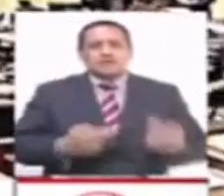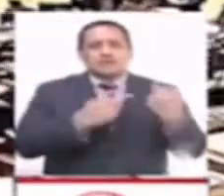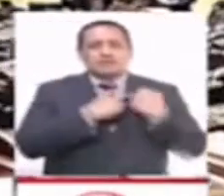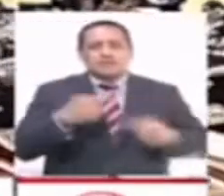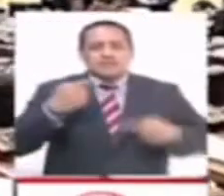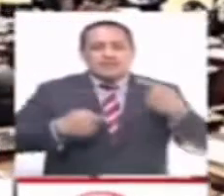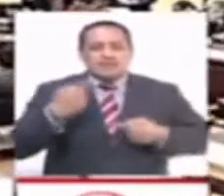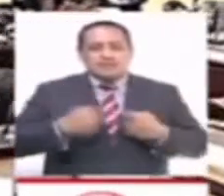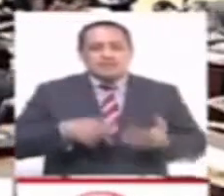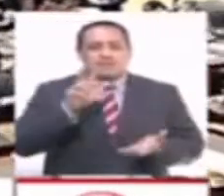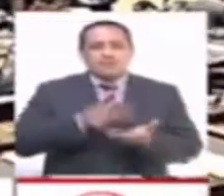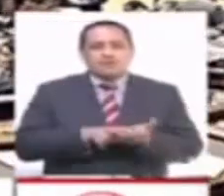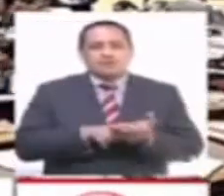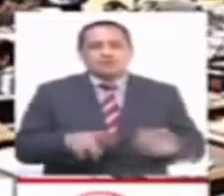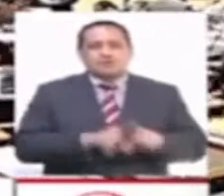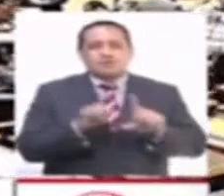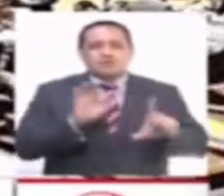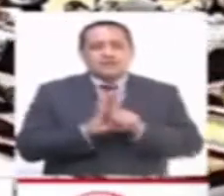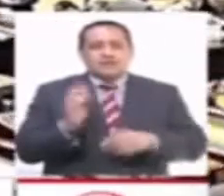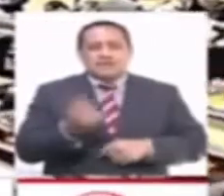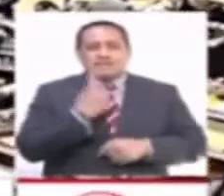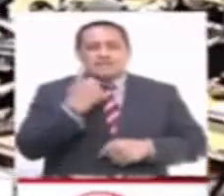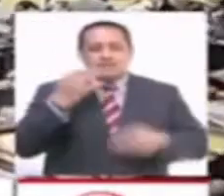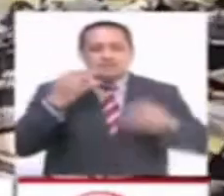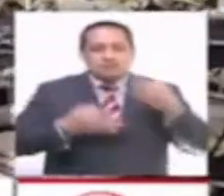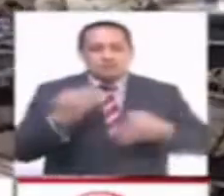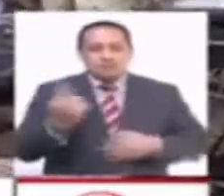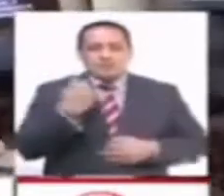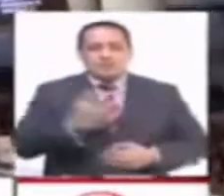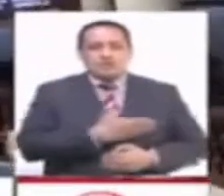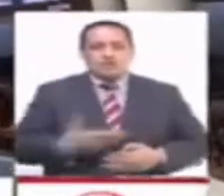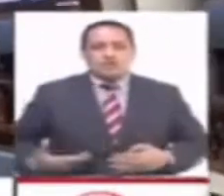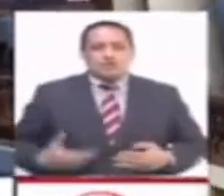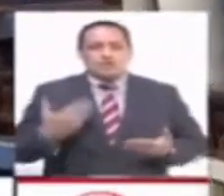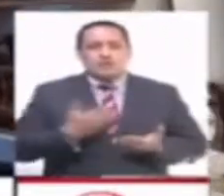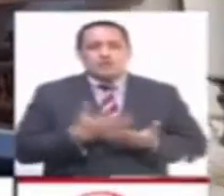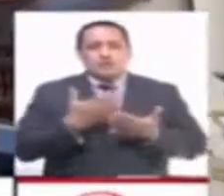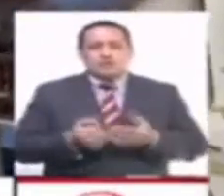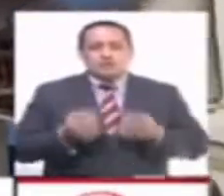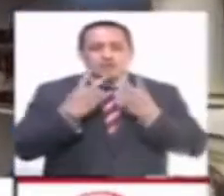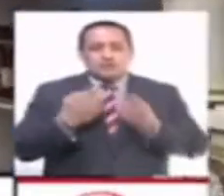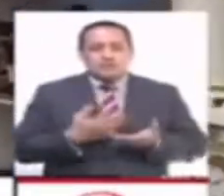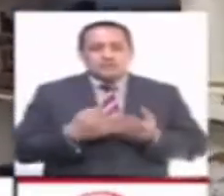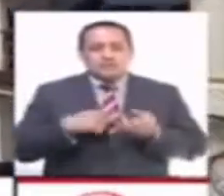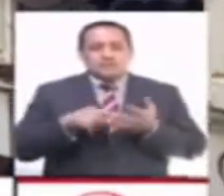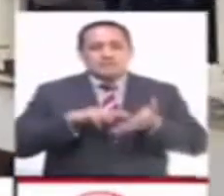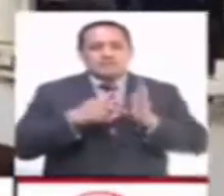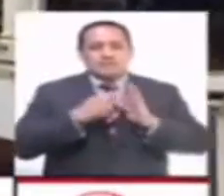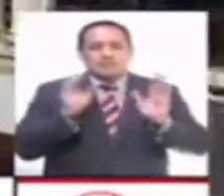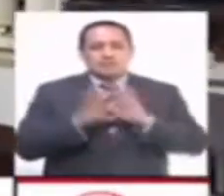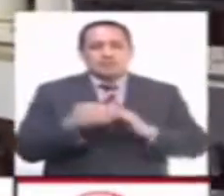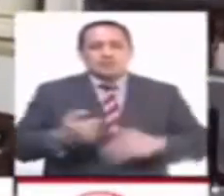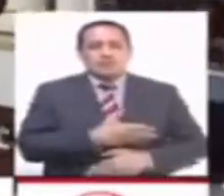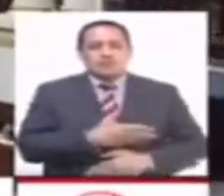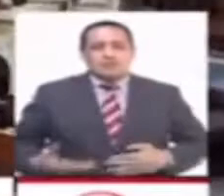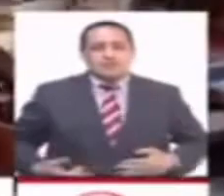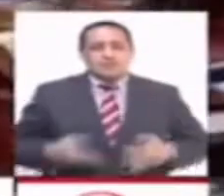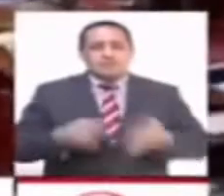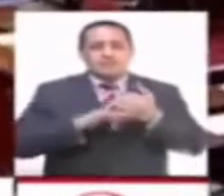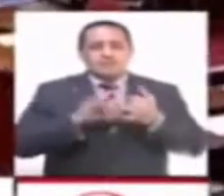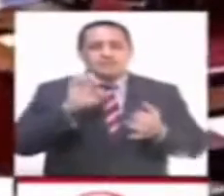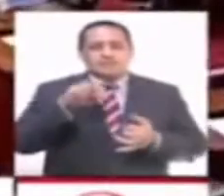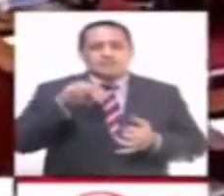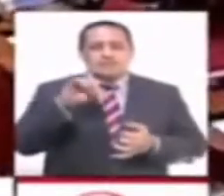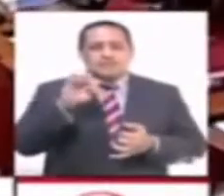dar de nuevo lo que sería el sistema de bicameralidad en el Congreso. Y te